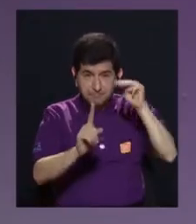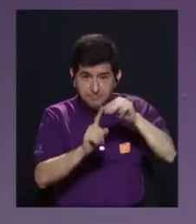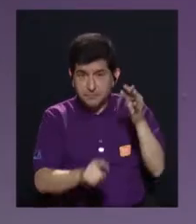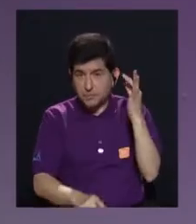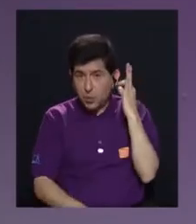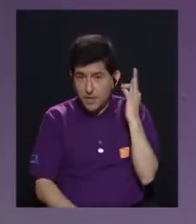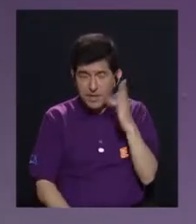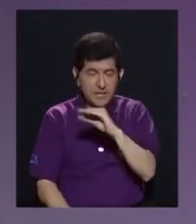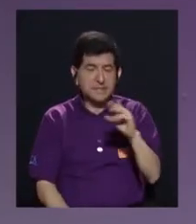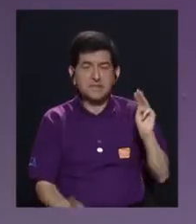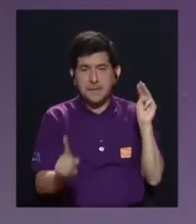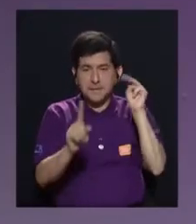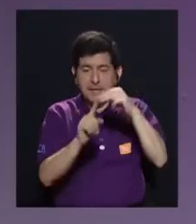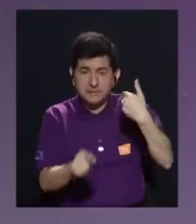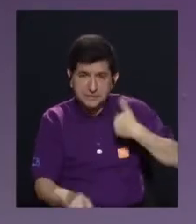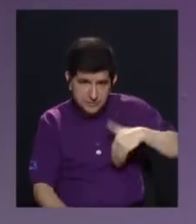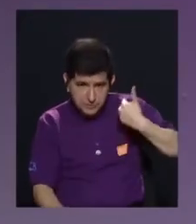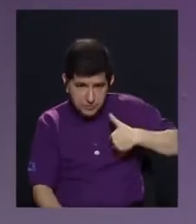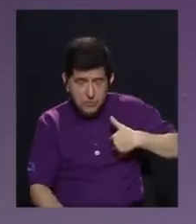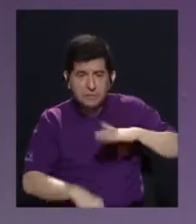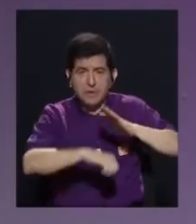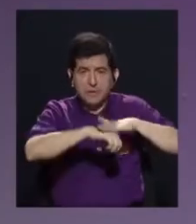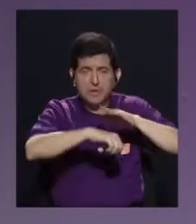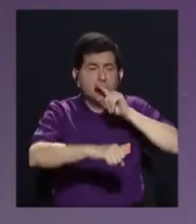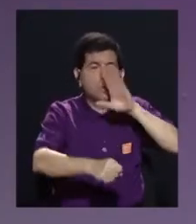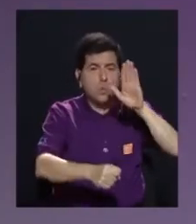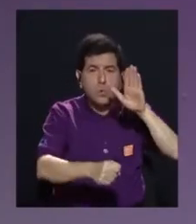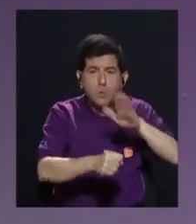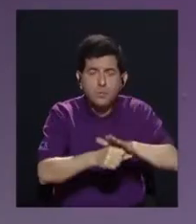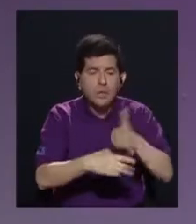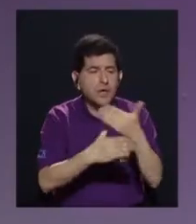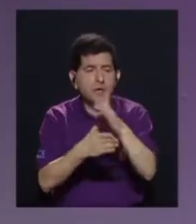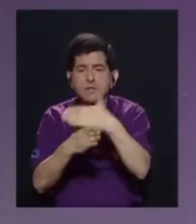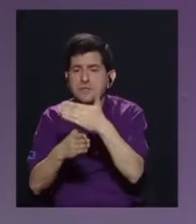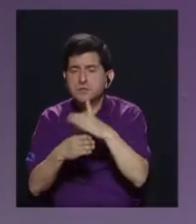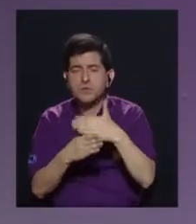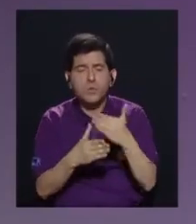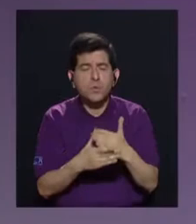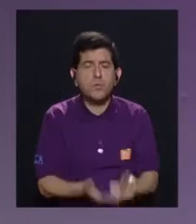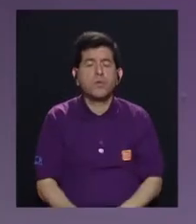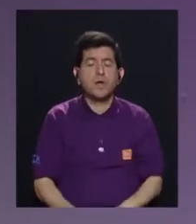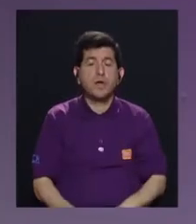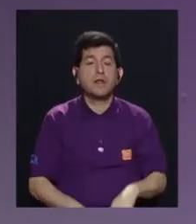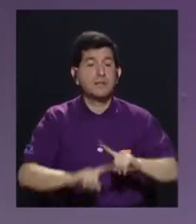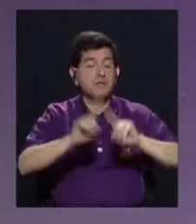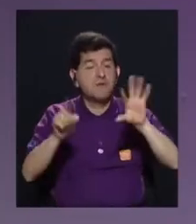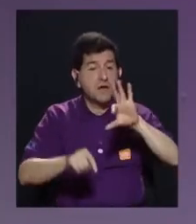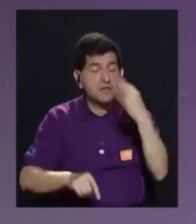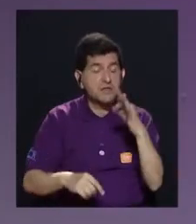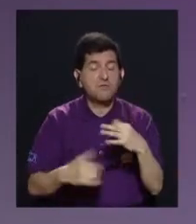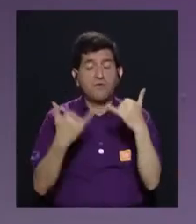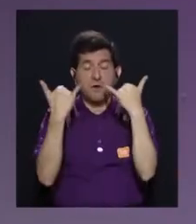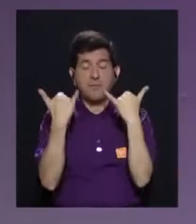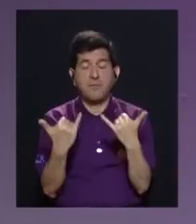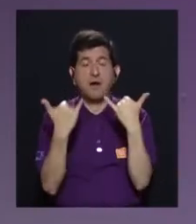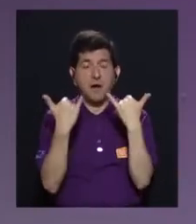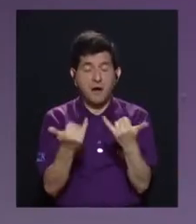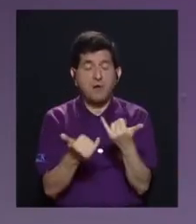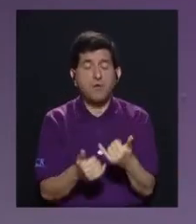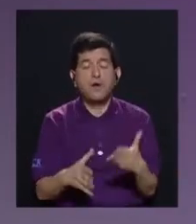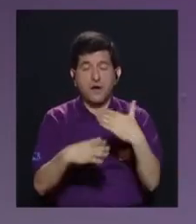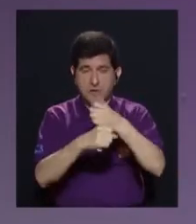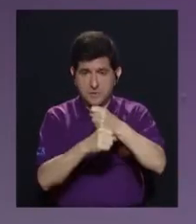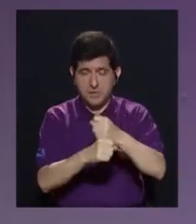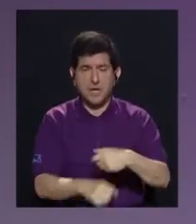mujeres y metas para los hombres que nos permitan cumplir y distribuir los recursos de una manera diferente como se han distribuido hasta el momento